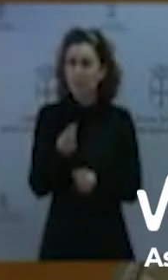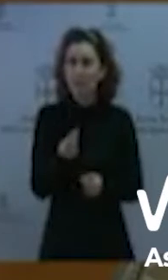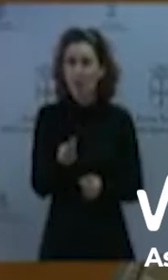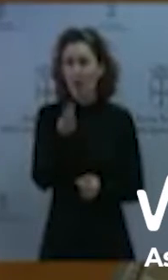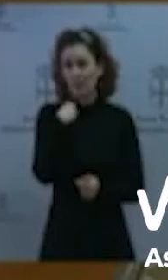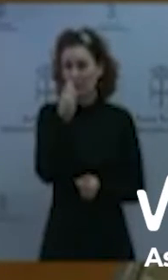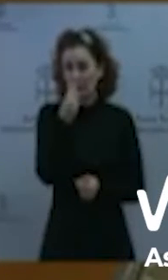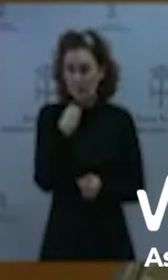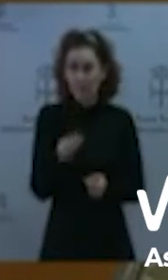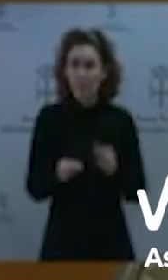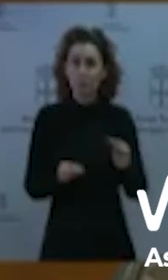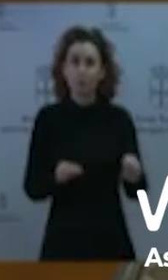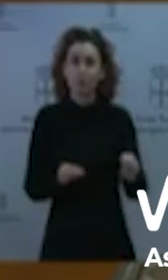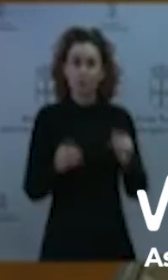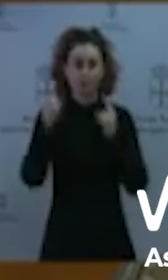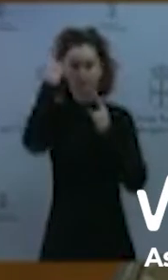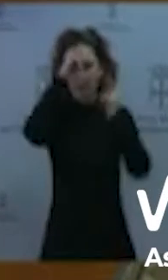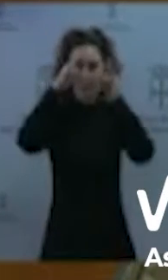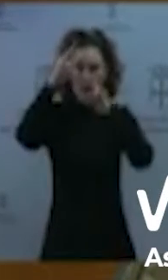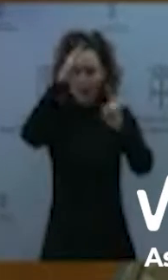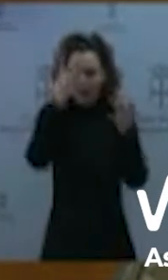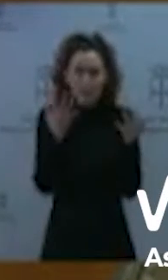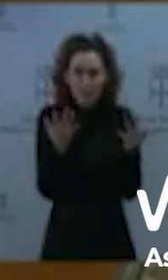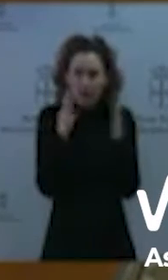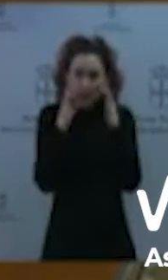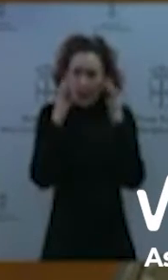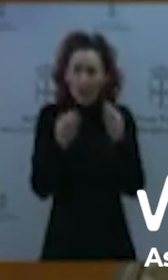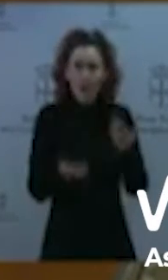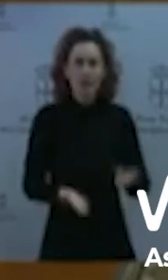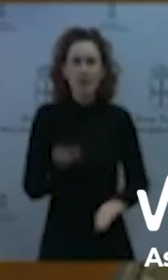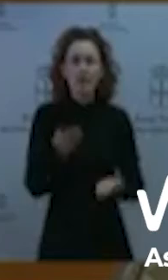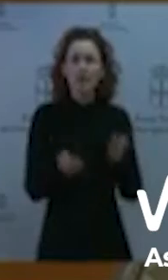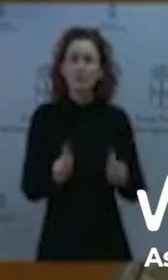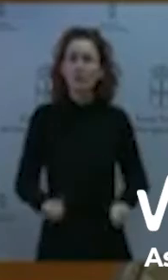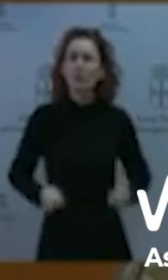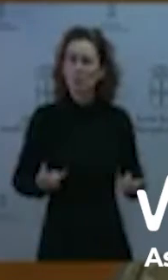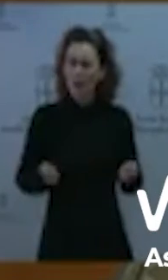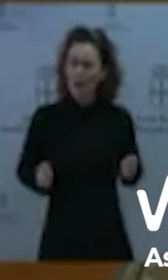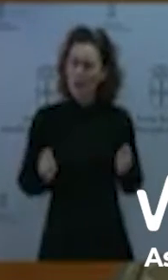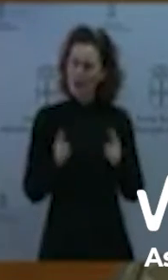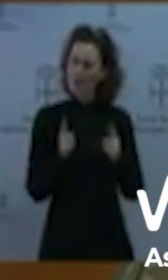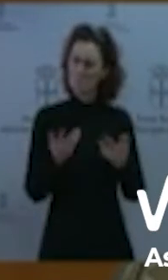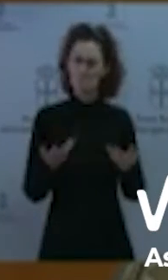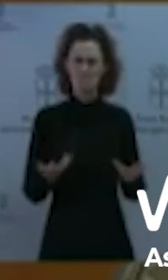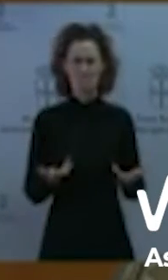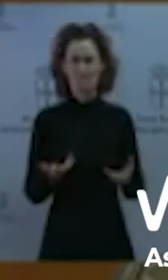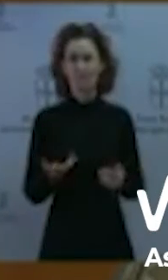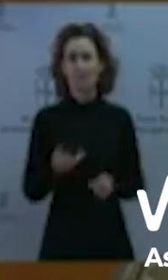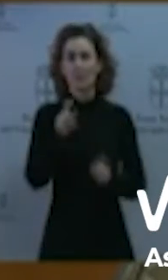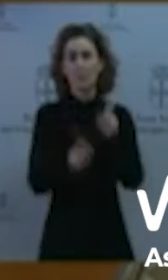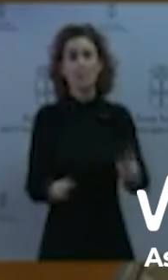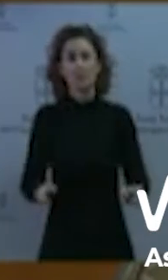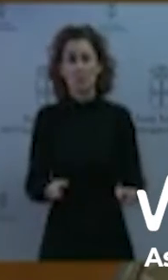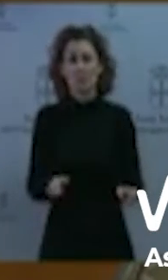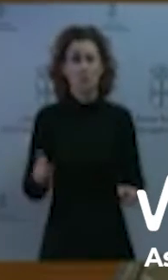No sé muy bien qué equilibrio en los ecosistemas está aportando, porque que sepan todos los ciudadanos que el lobo no come jabalíes, rebecos